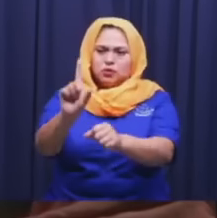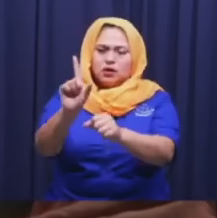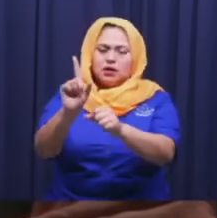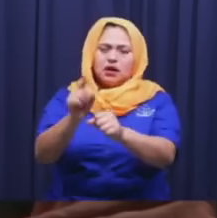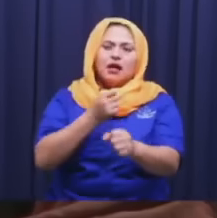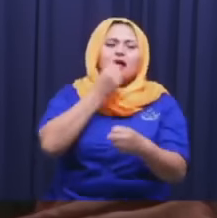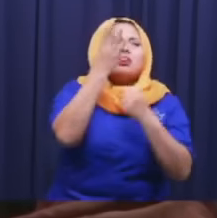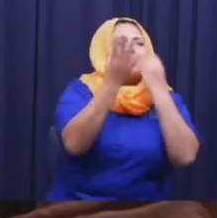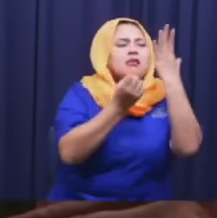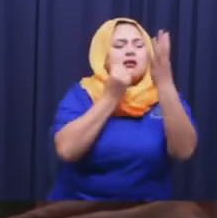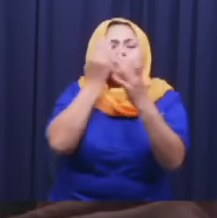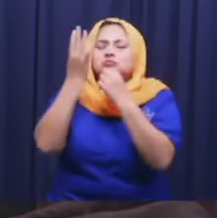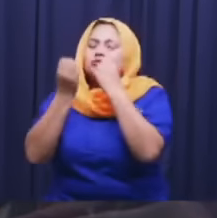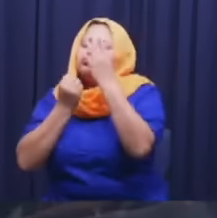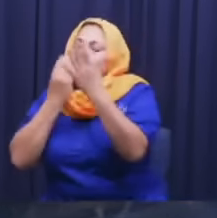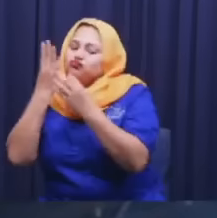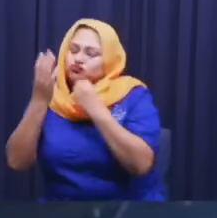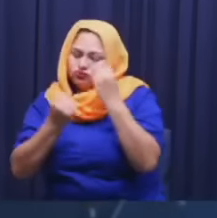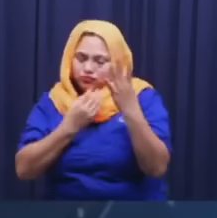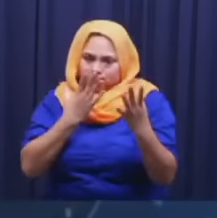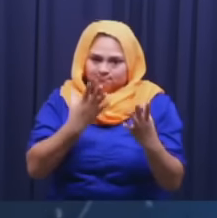este canto suavemente,